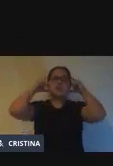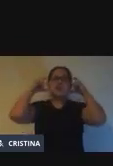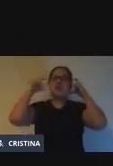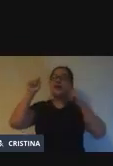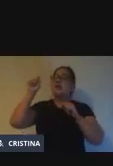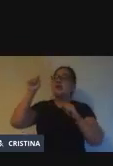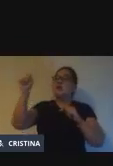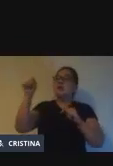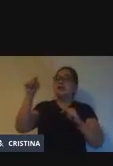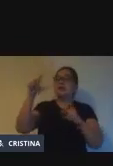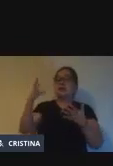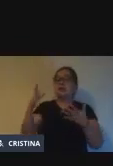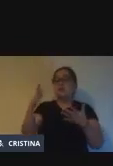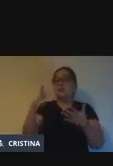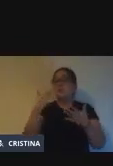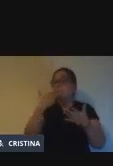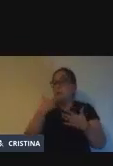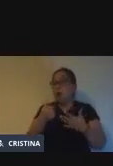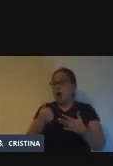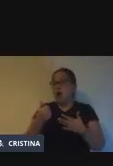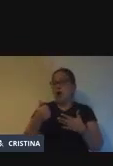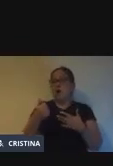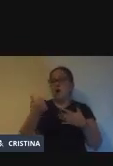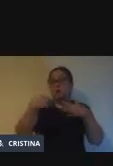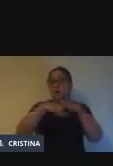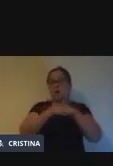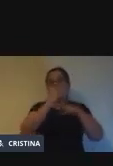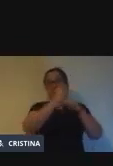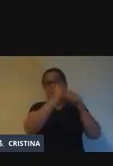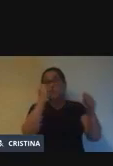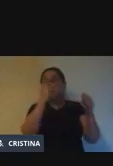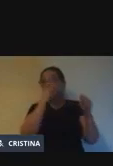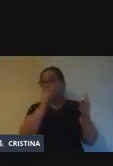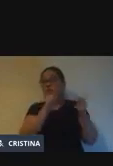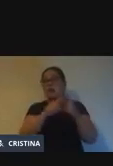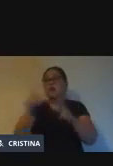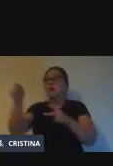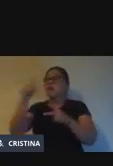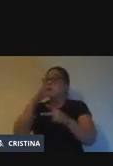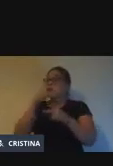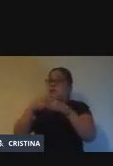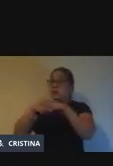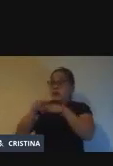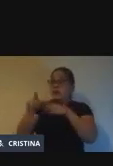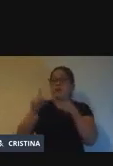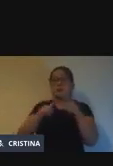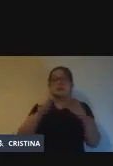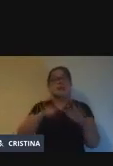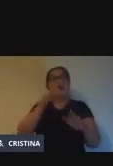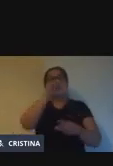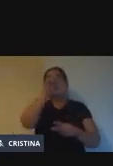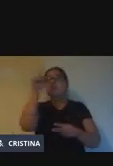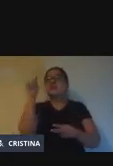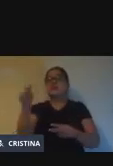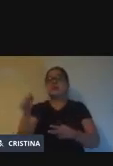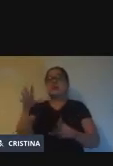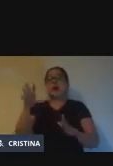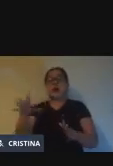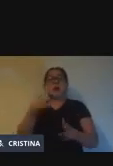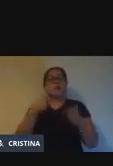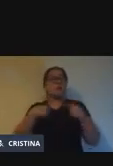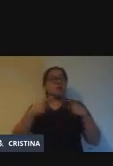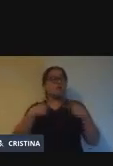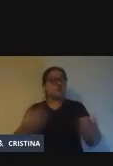disculpe, no puede subir al transporte público o no puede entrar sin cubrebocas. Y entonces reaccionan, esa